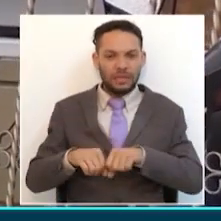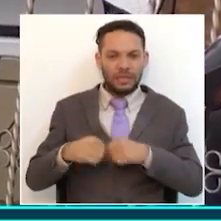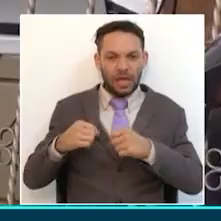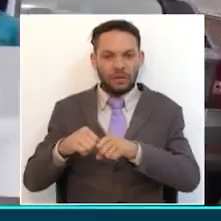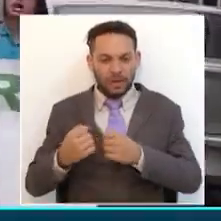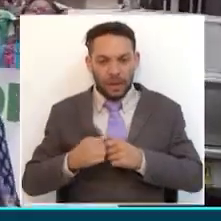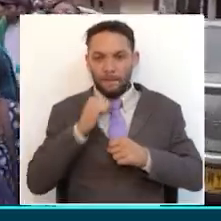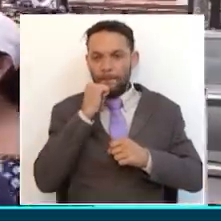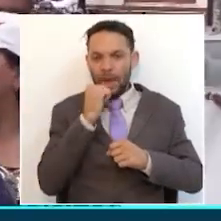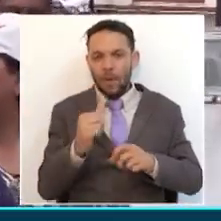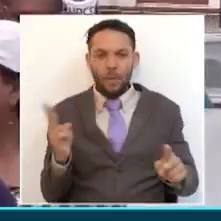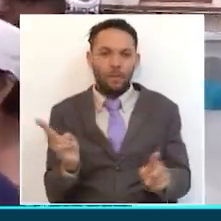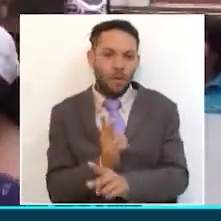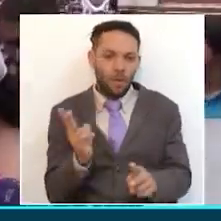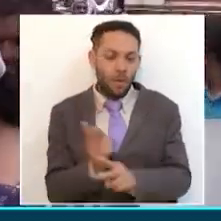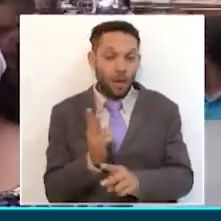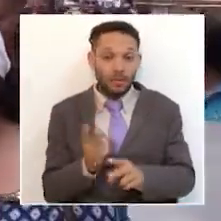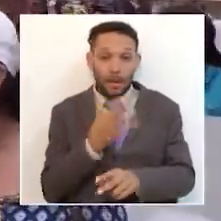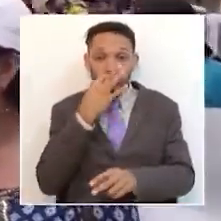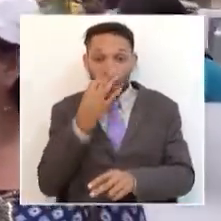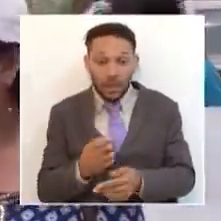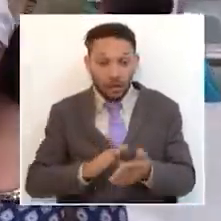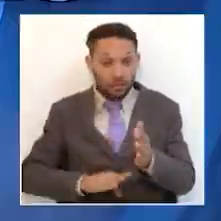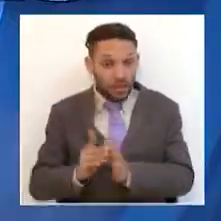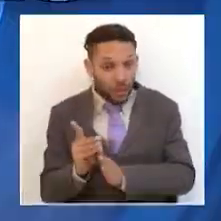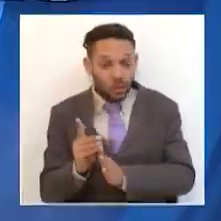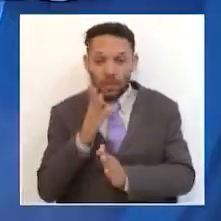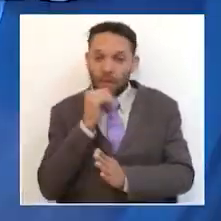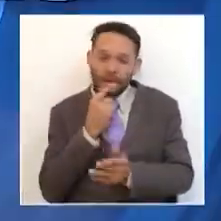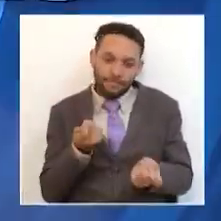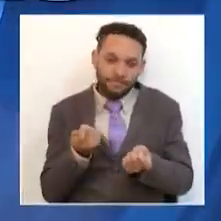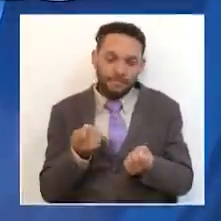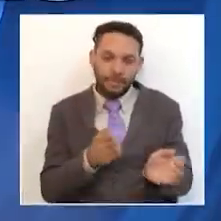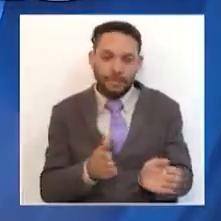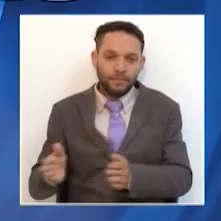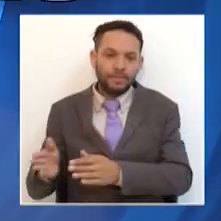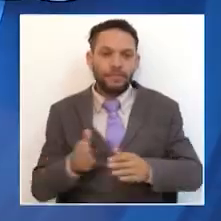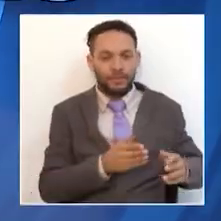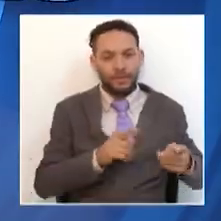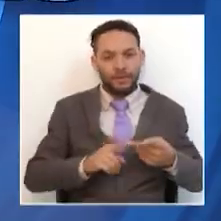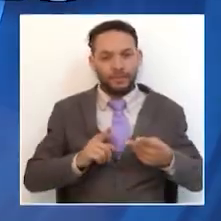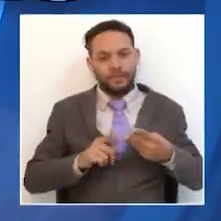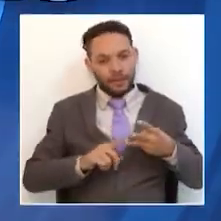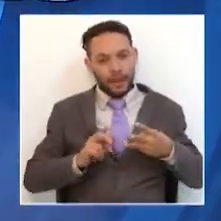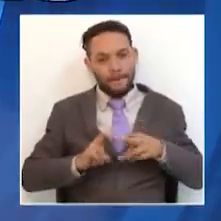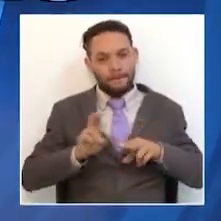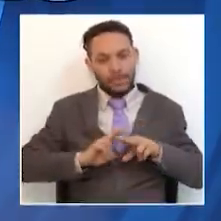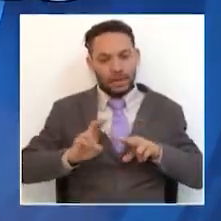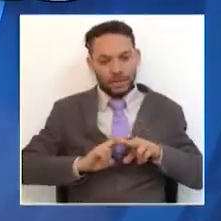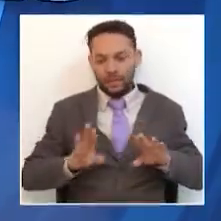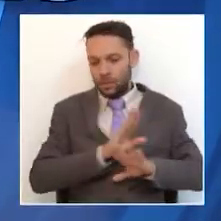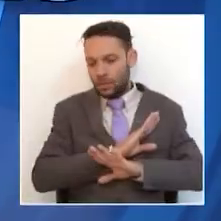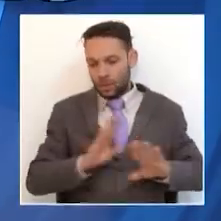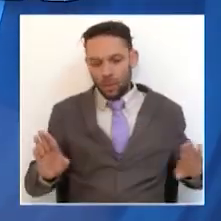genera más violencia e impide el verdadero desarrollo social. Autoridades en Manizales decretaron la cancelación de clases para